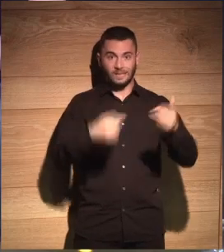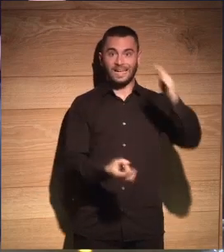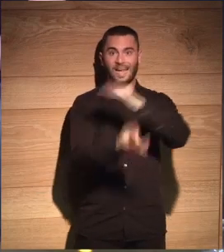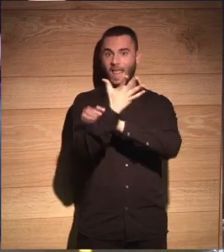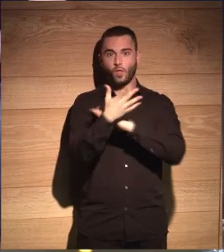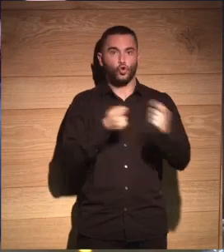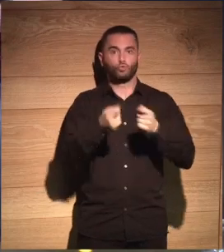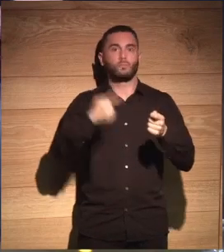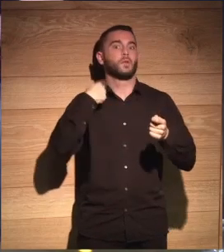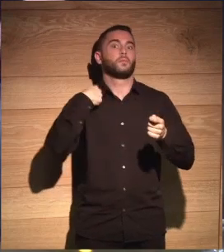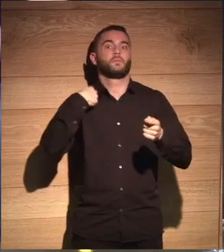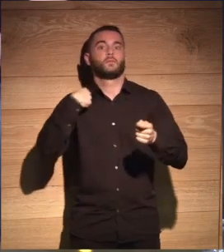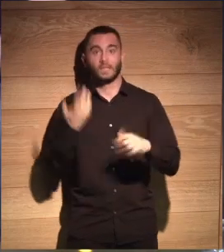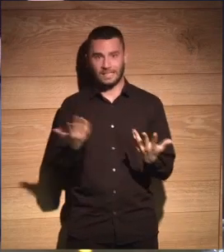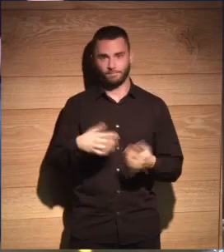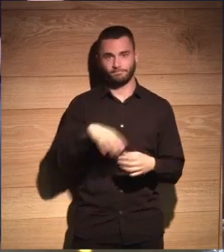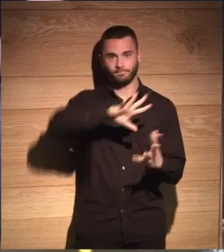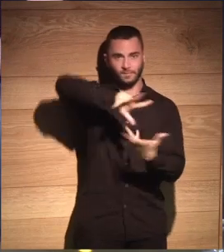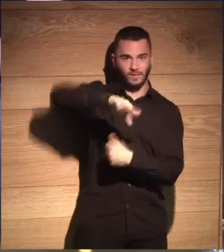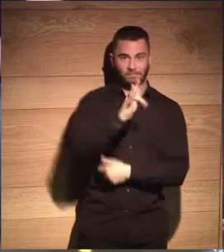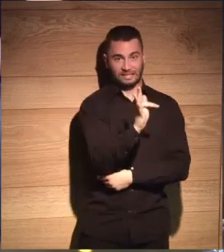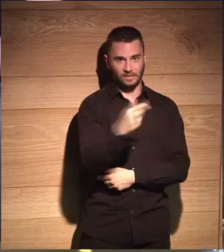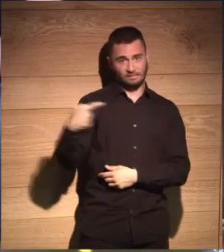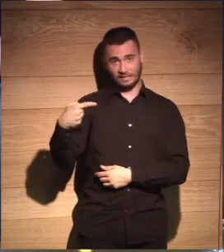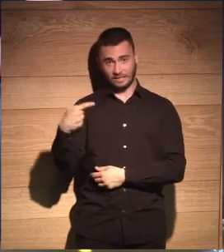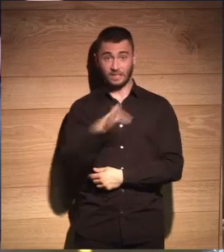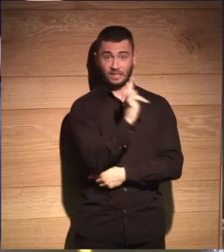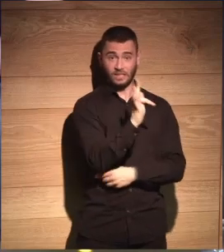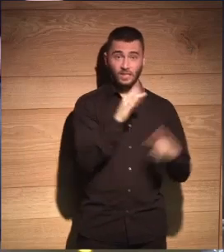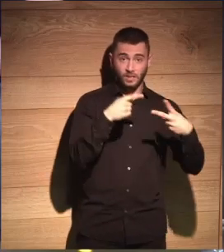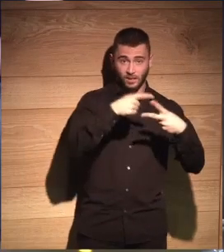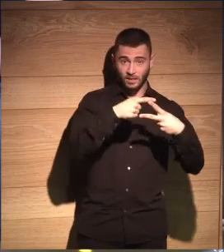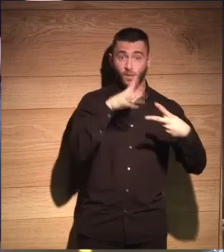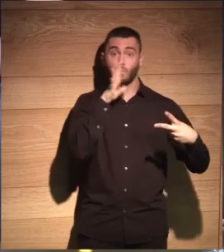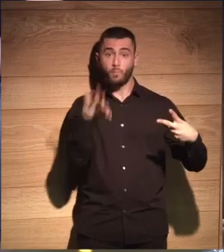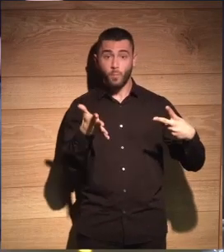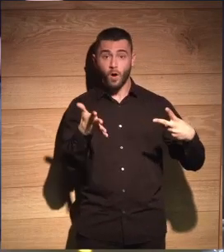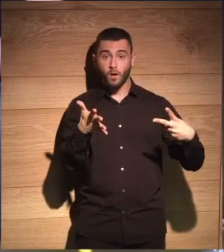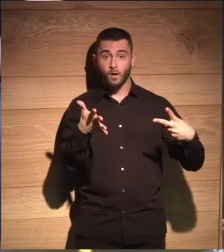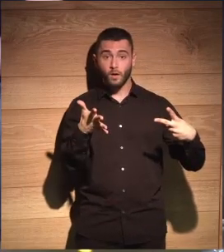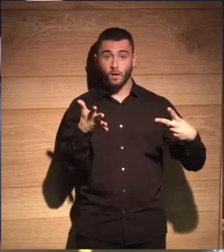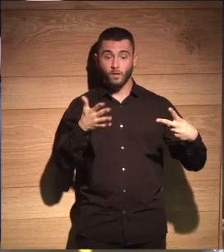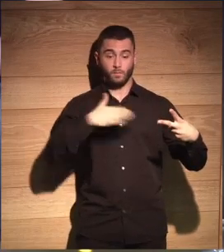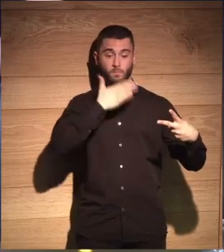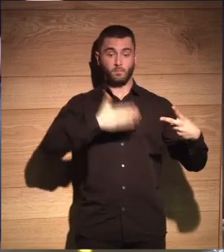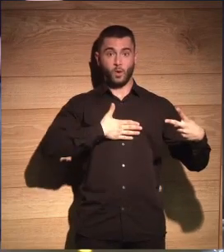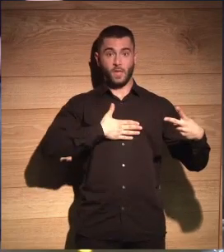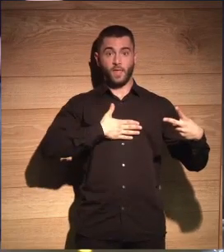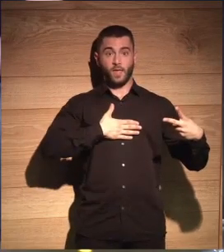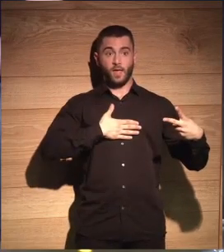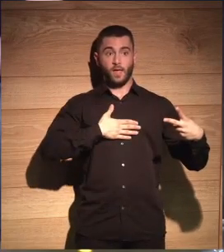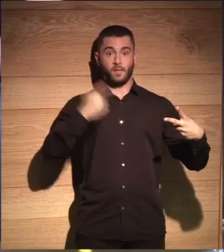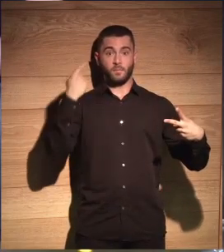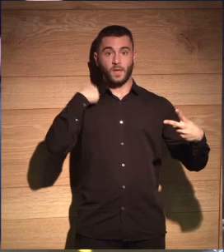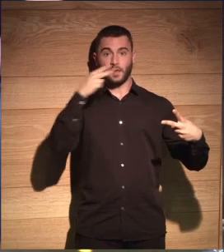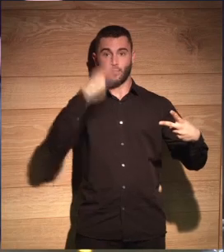manos. Es la buena y la mala noticia. Es buena porque supone que te deja de pertenecer a ti, porque pertenece a un